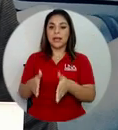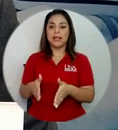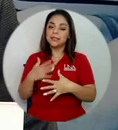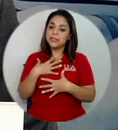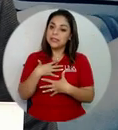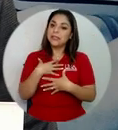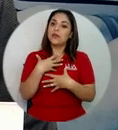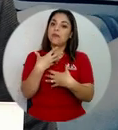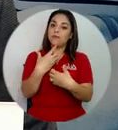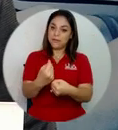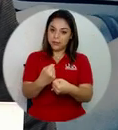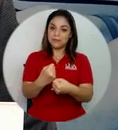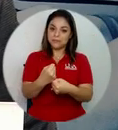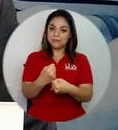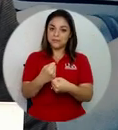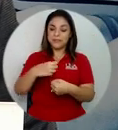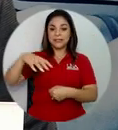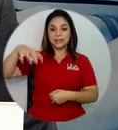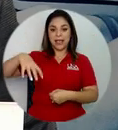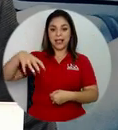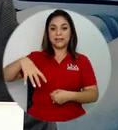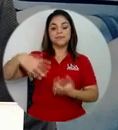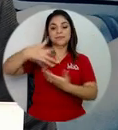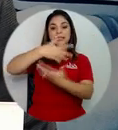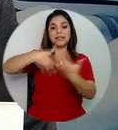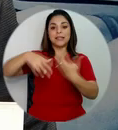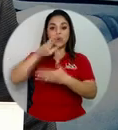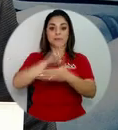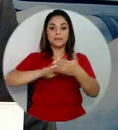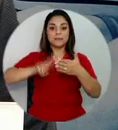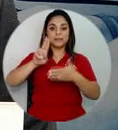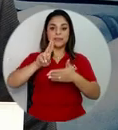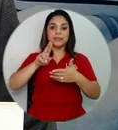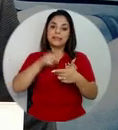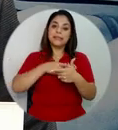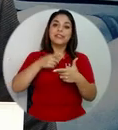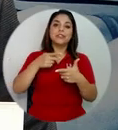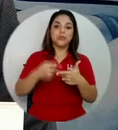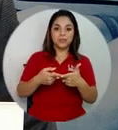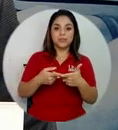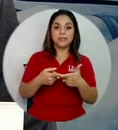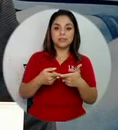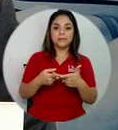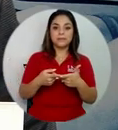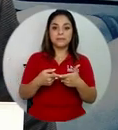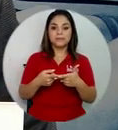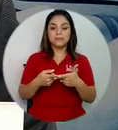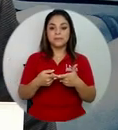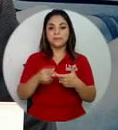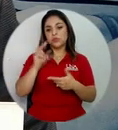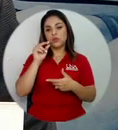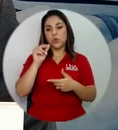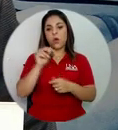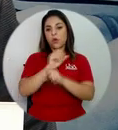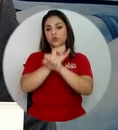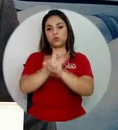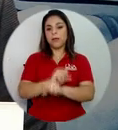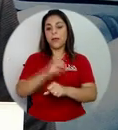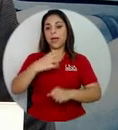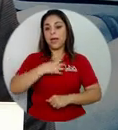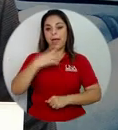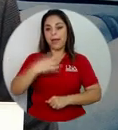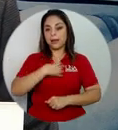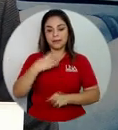¿verdad? Que confían en la sede interuniversitaria y por lo tanto no